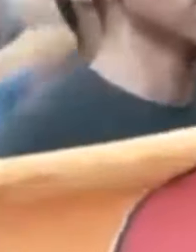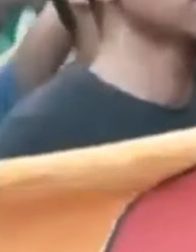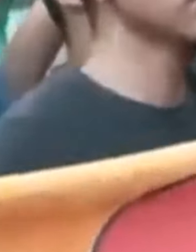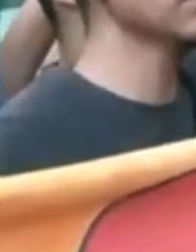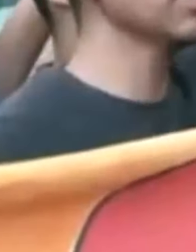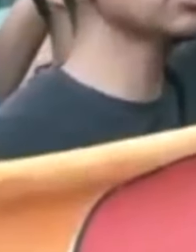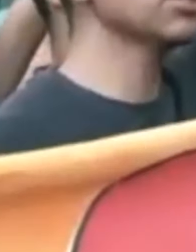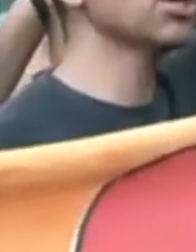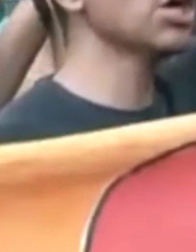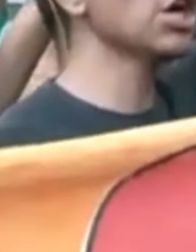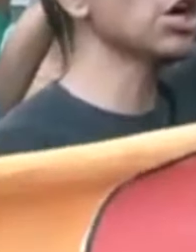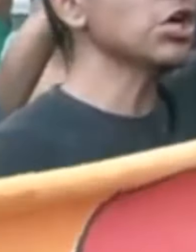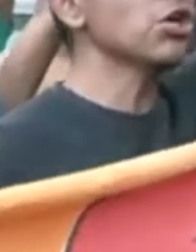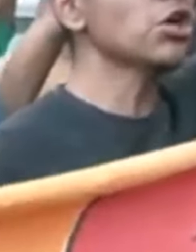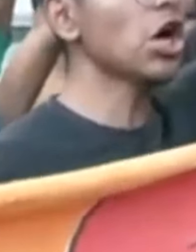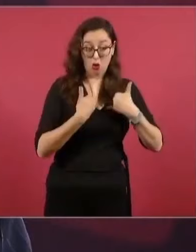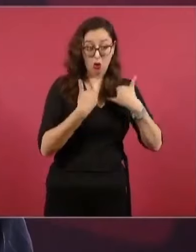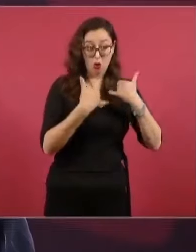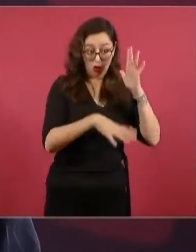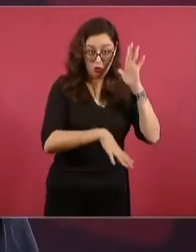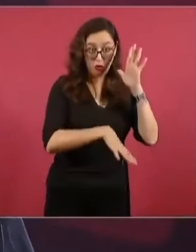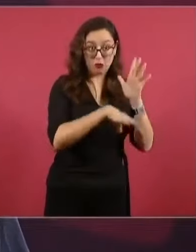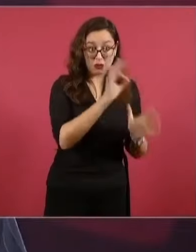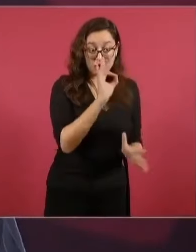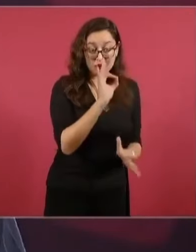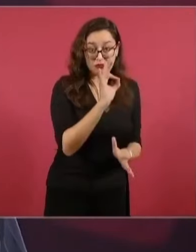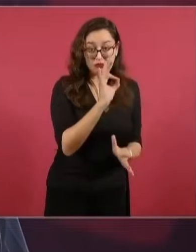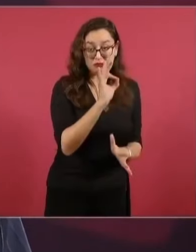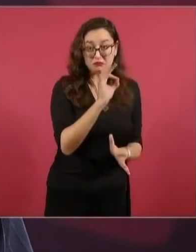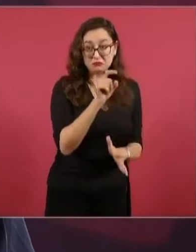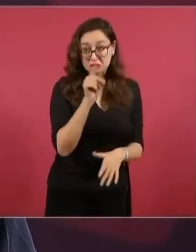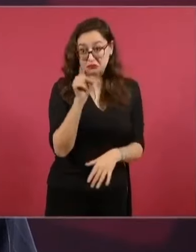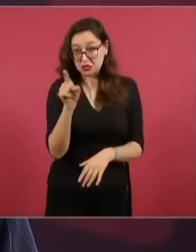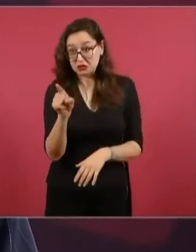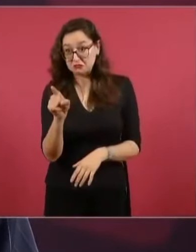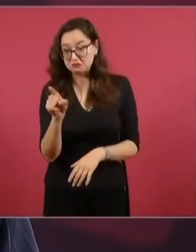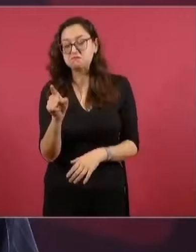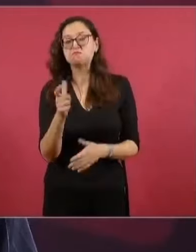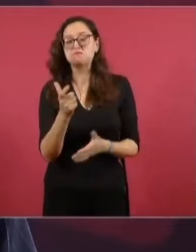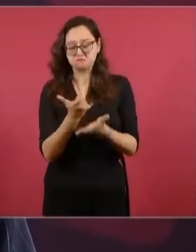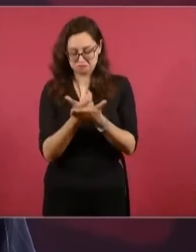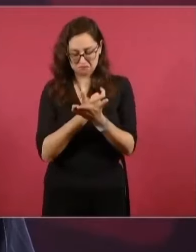el caso Ayotzinapa quedaría como un pendiente de su sexenio. Noticias TVT.